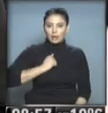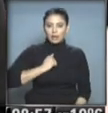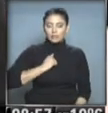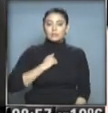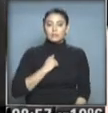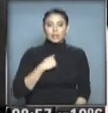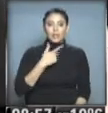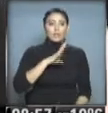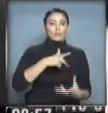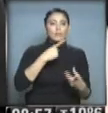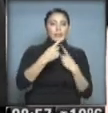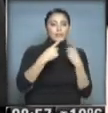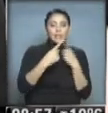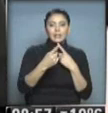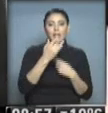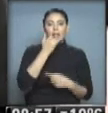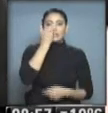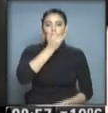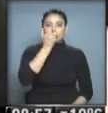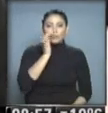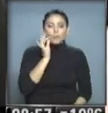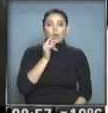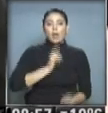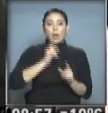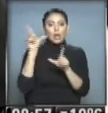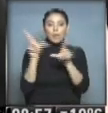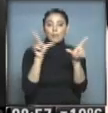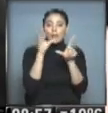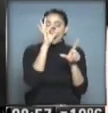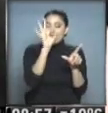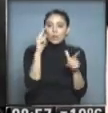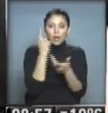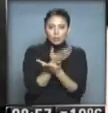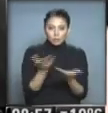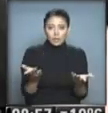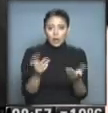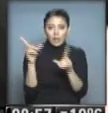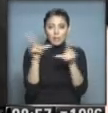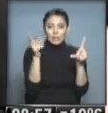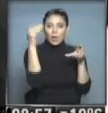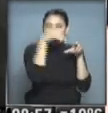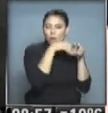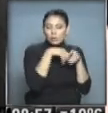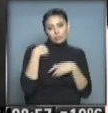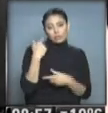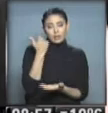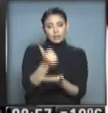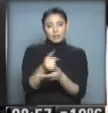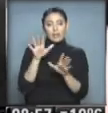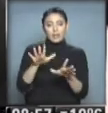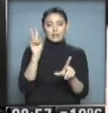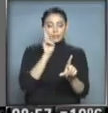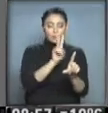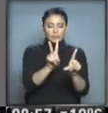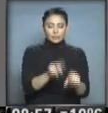de entrevistas, testimonios, algunas imágenes que nunca han sido mostradas, imágenes de archivo. Bueno, estuvimos allí y esto es lo